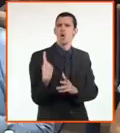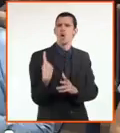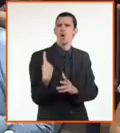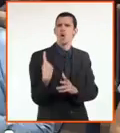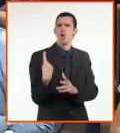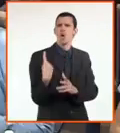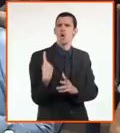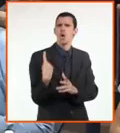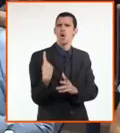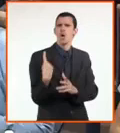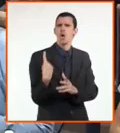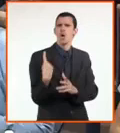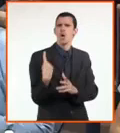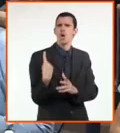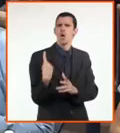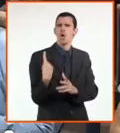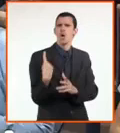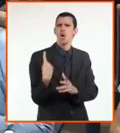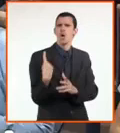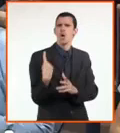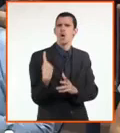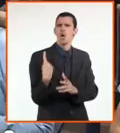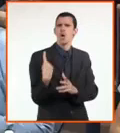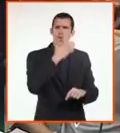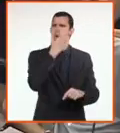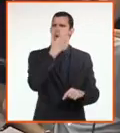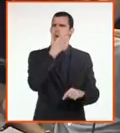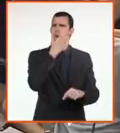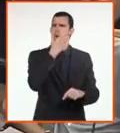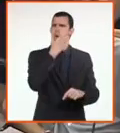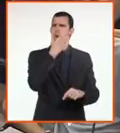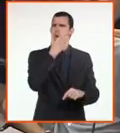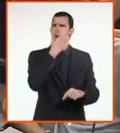formación de nuestros niños, adolescentes y jóvenes, de la cual